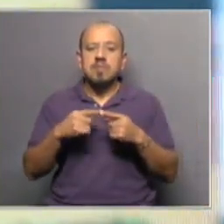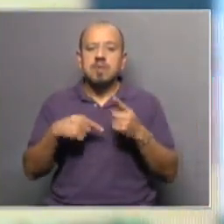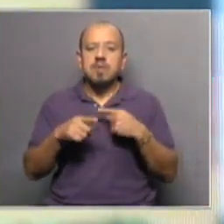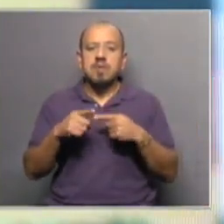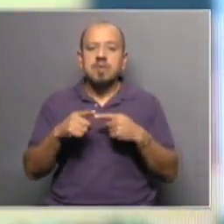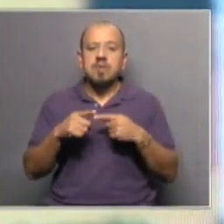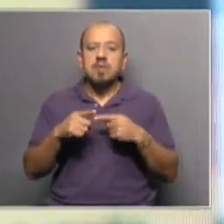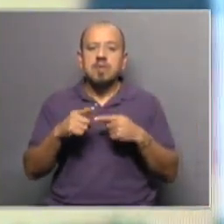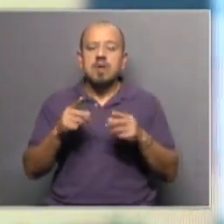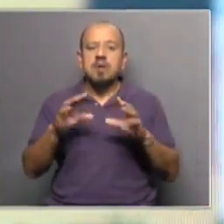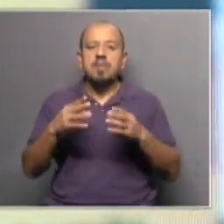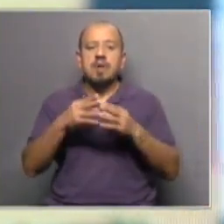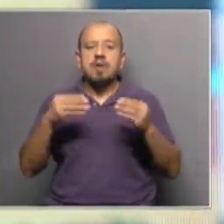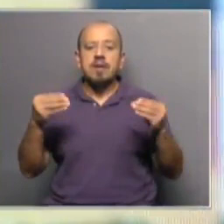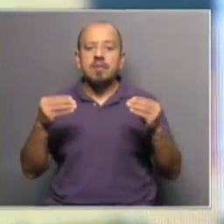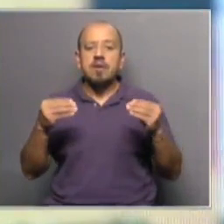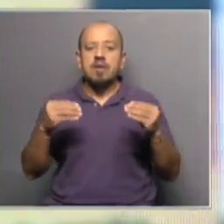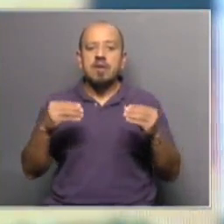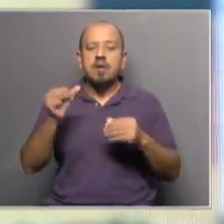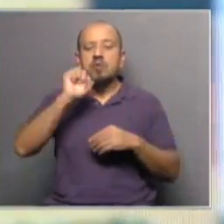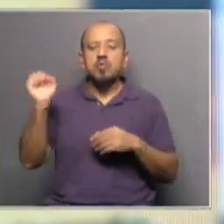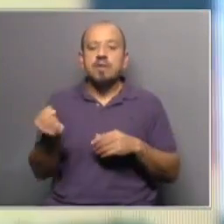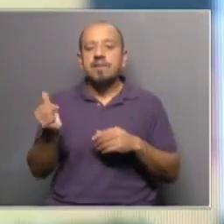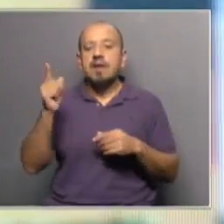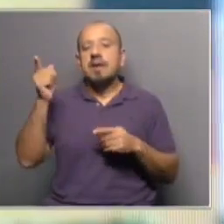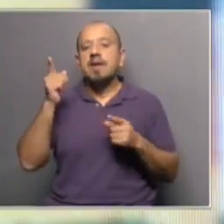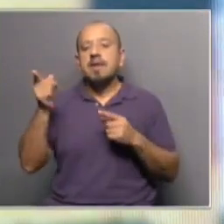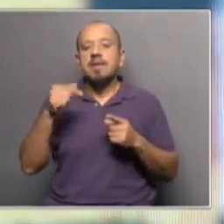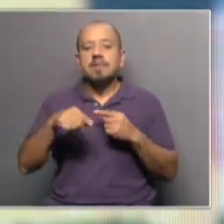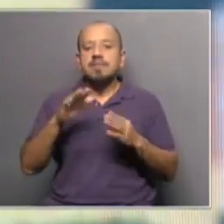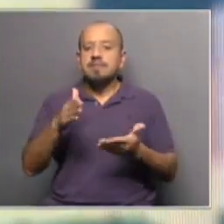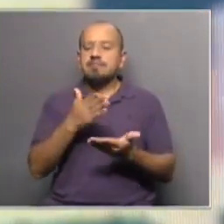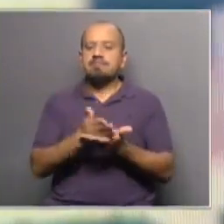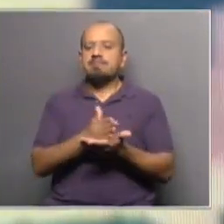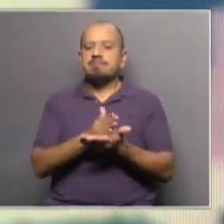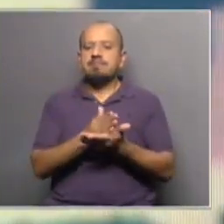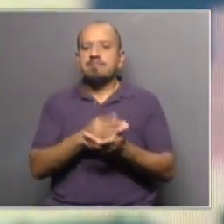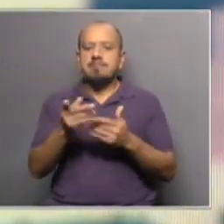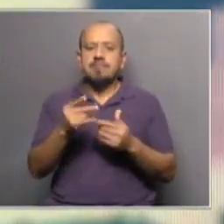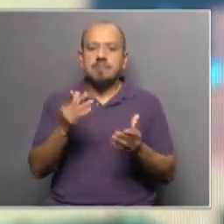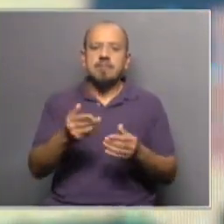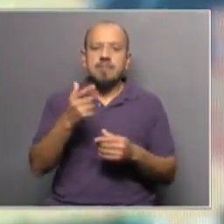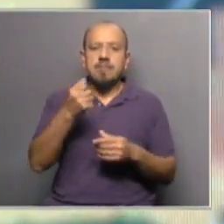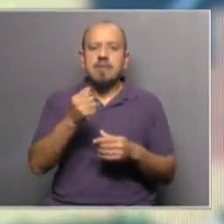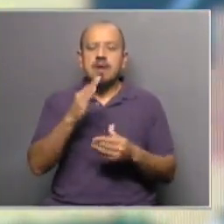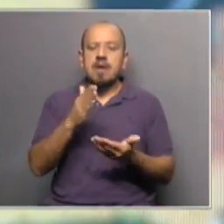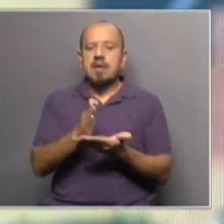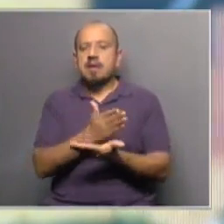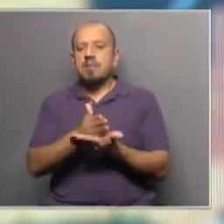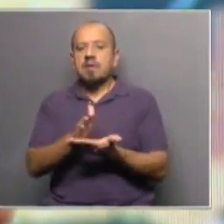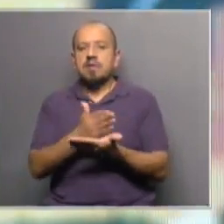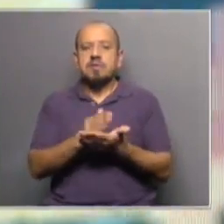el curso, pero el rugby en Sudáfrica es otro caso muy parecido, claro. ¿No? Que marcaba una línea divisoria entre el apartheid y los oprimidos,